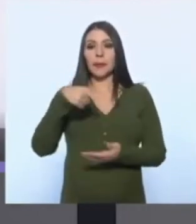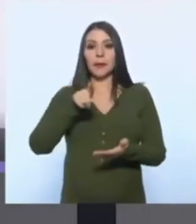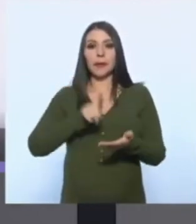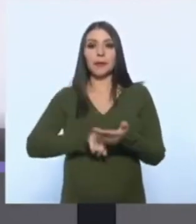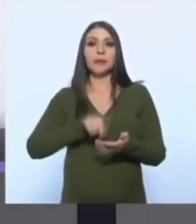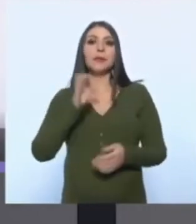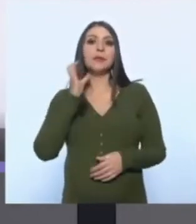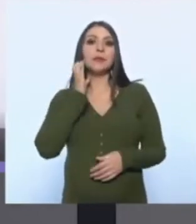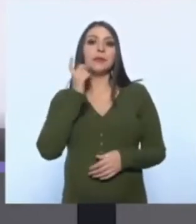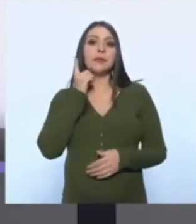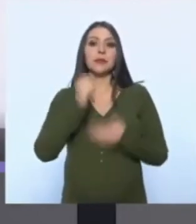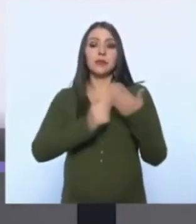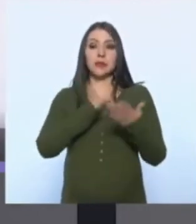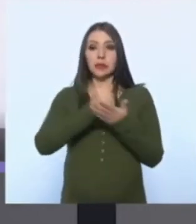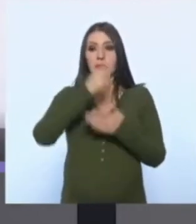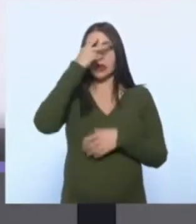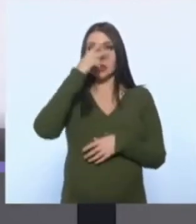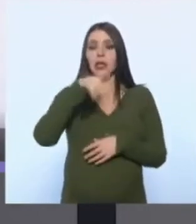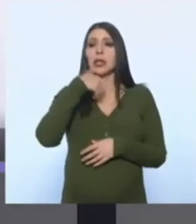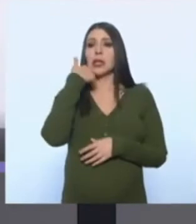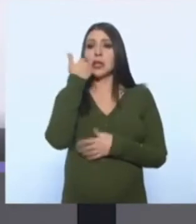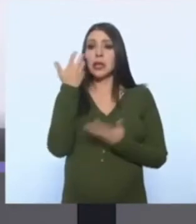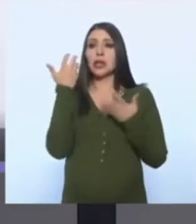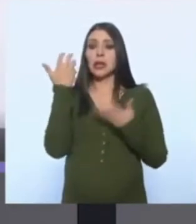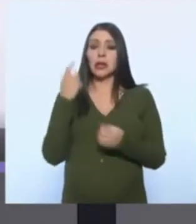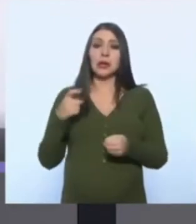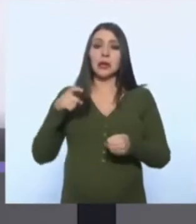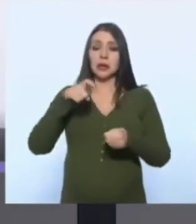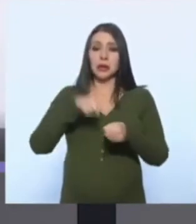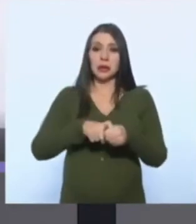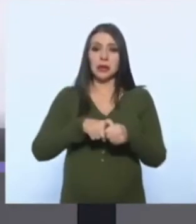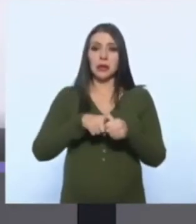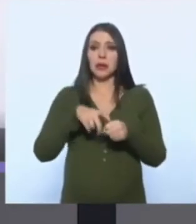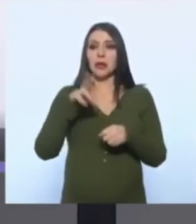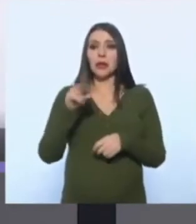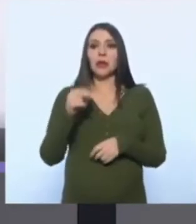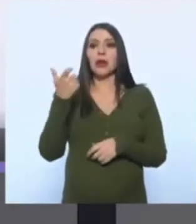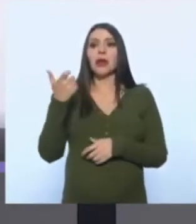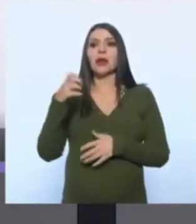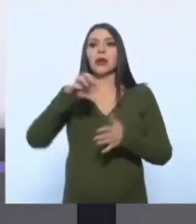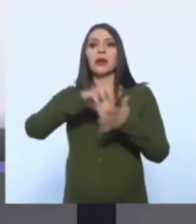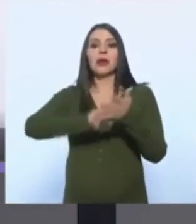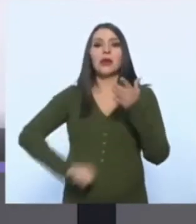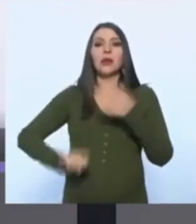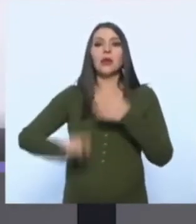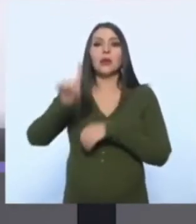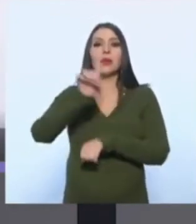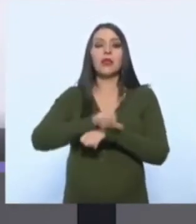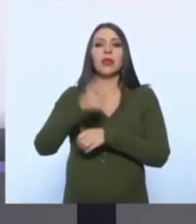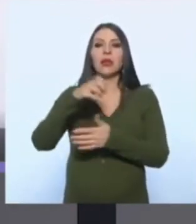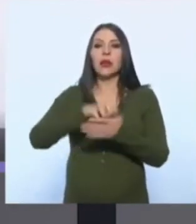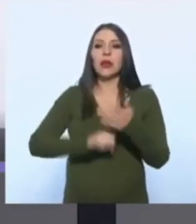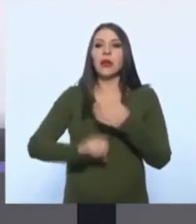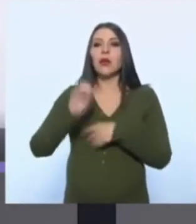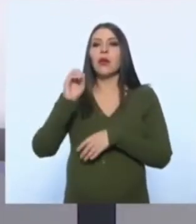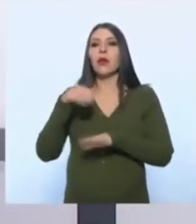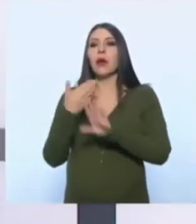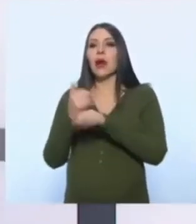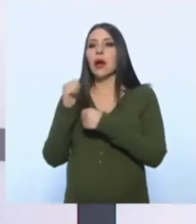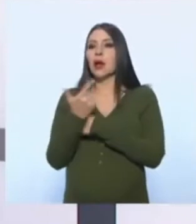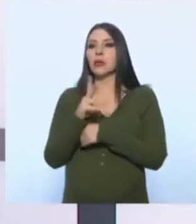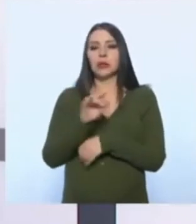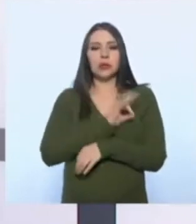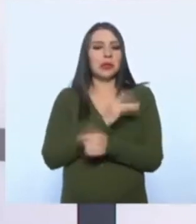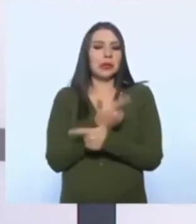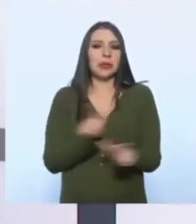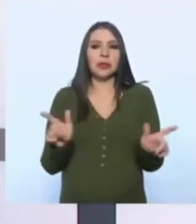dependen del Congreso y se quieran unir a este paro, puedan hacerlo sin que se les descuente el día y sin que haya ninguna represalia. Muy